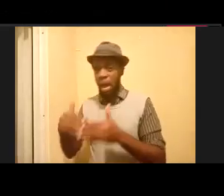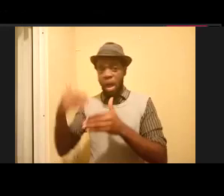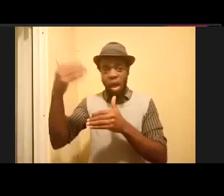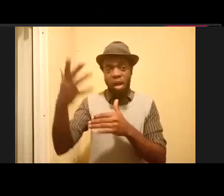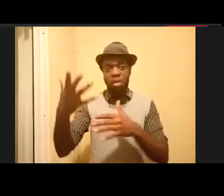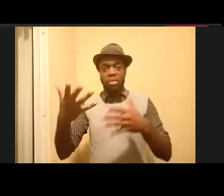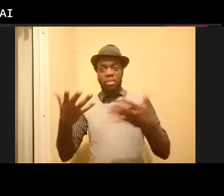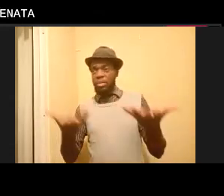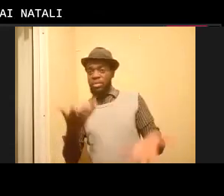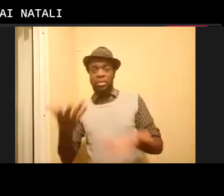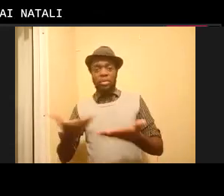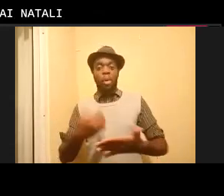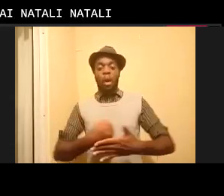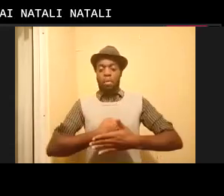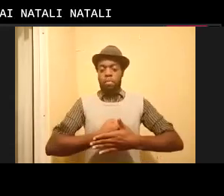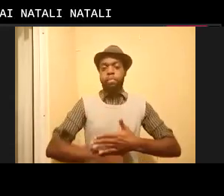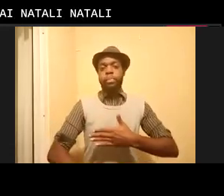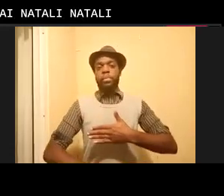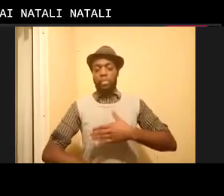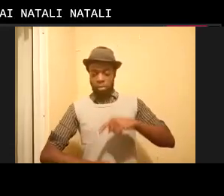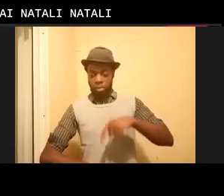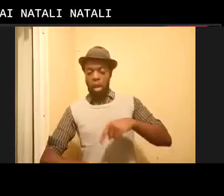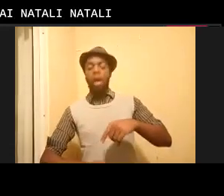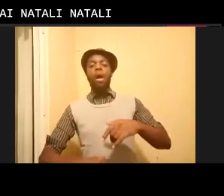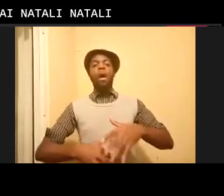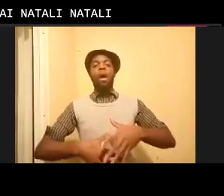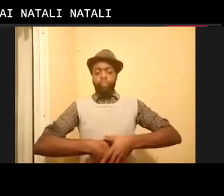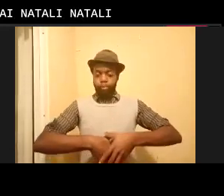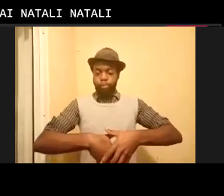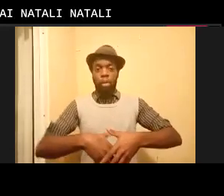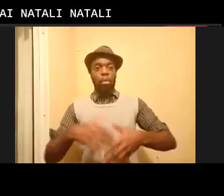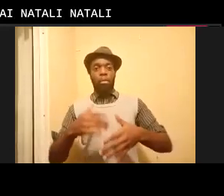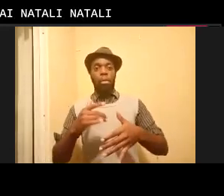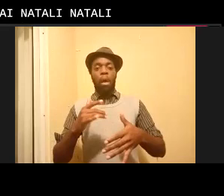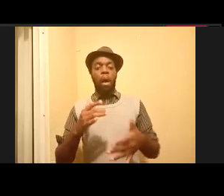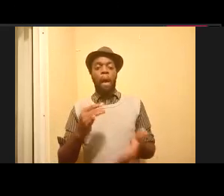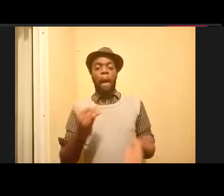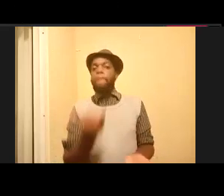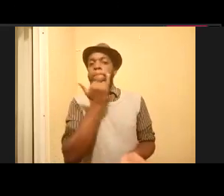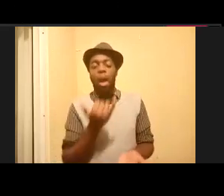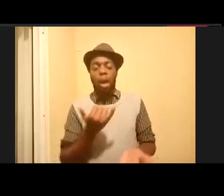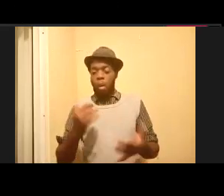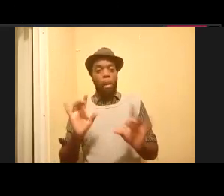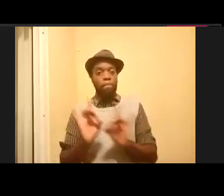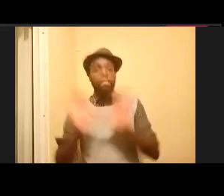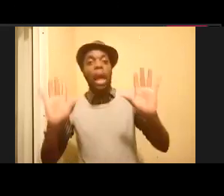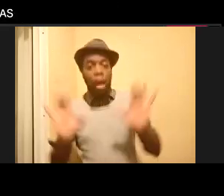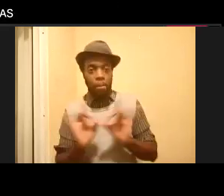la natalidad no deseada, sino que entre más nacimientos haya, va a